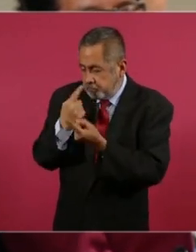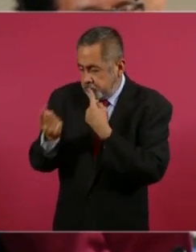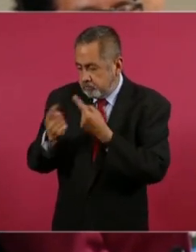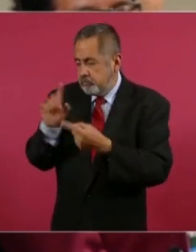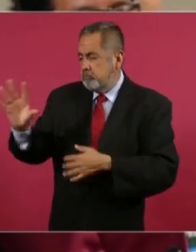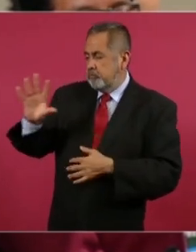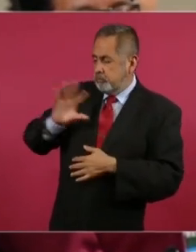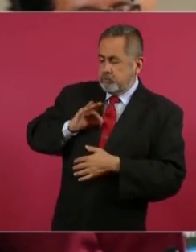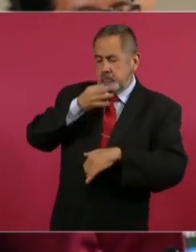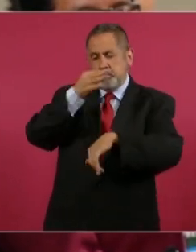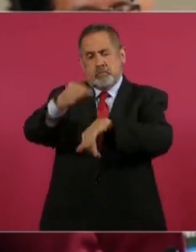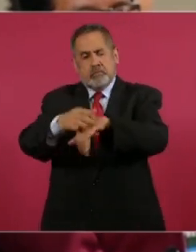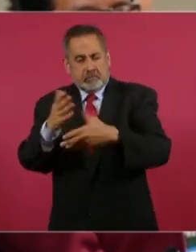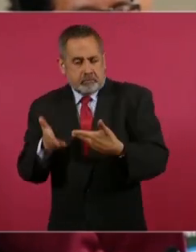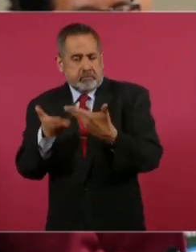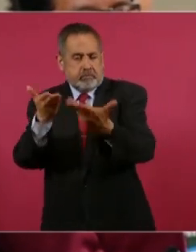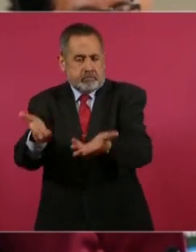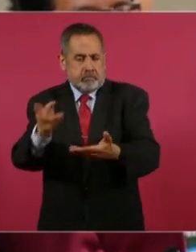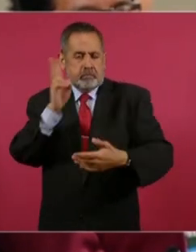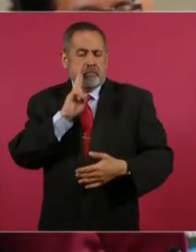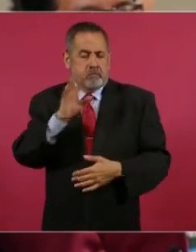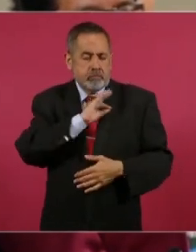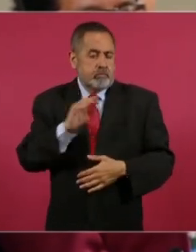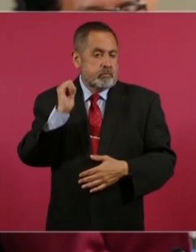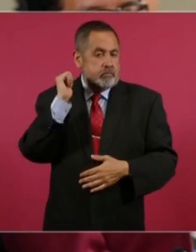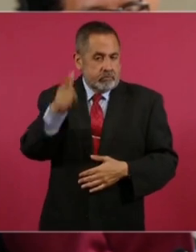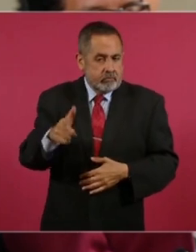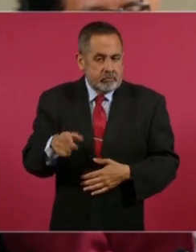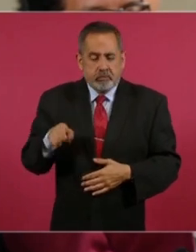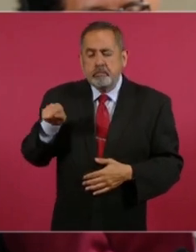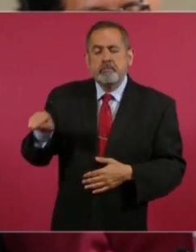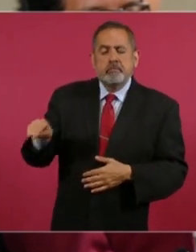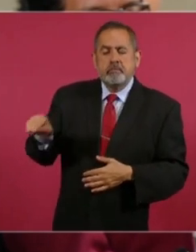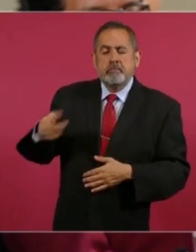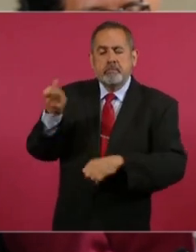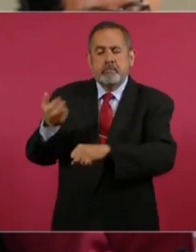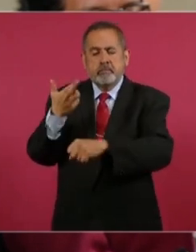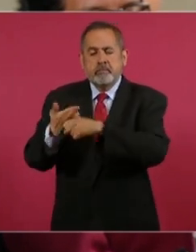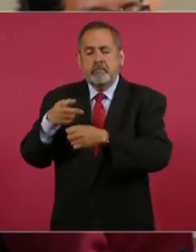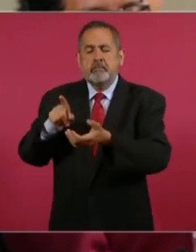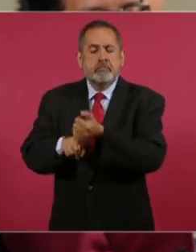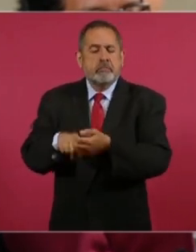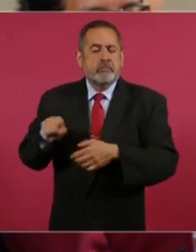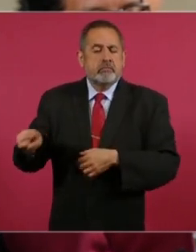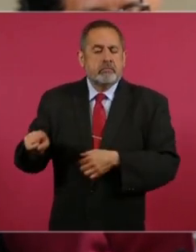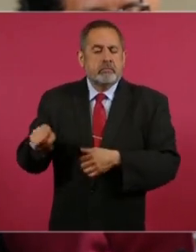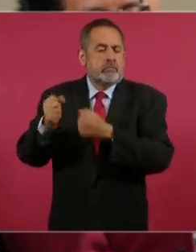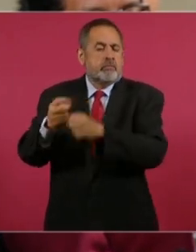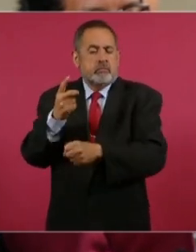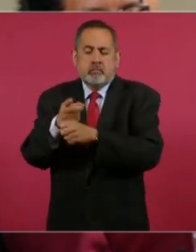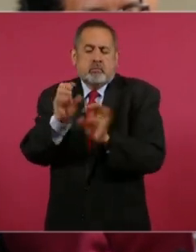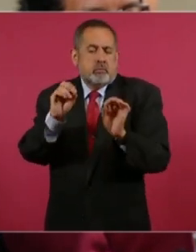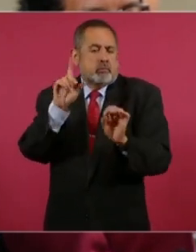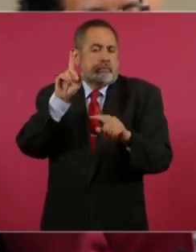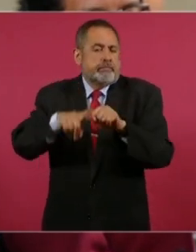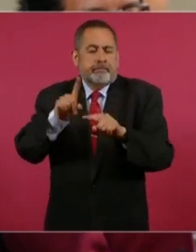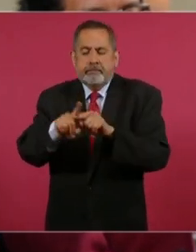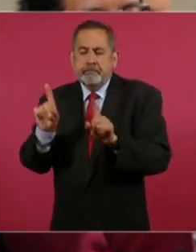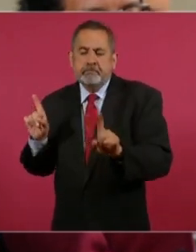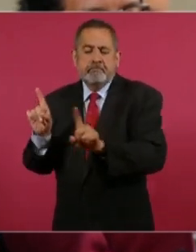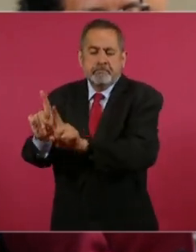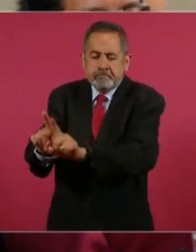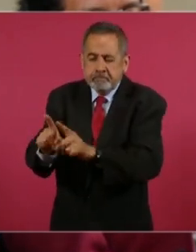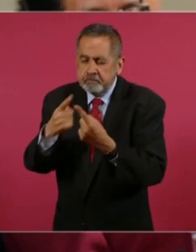me ha pedido precisamente plantearle si pudiera haber algún acompañamiento por parte de la Secretaría de Seguridad o con quien usted indique para